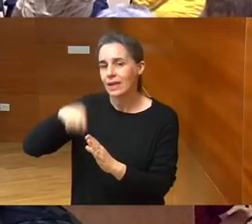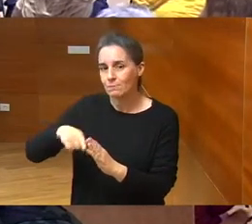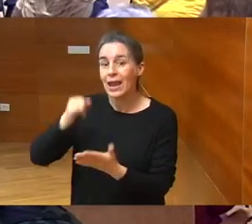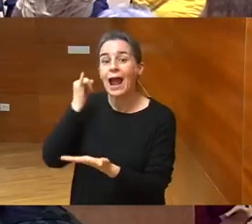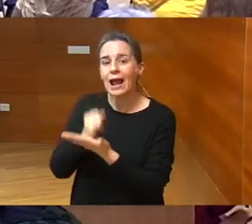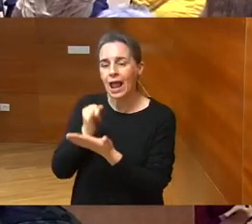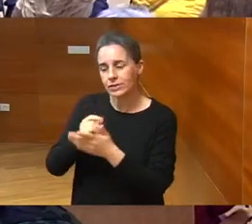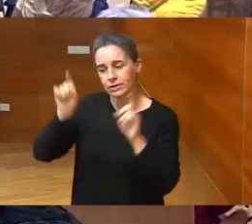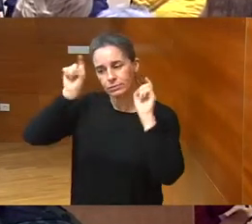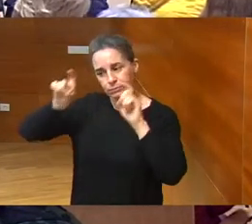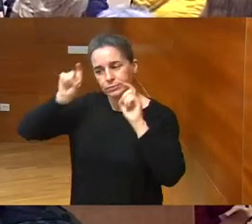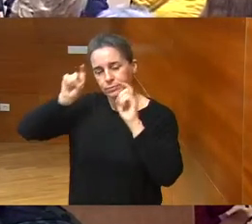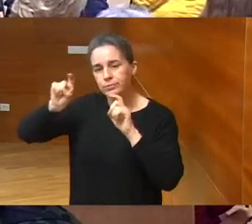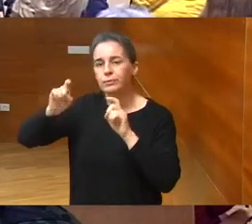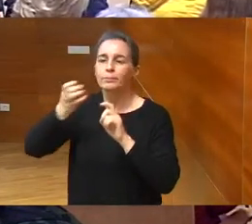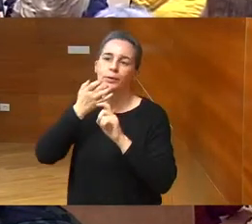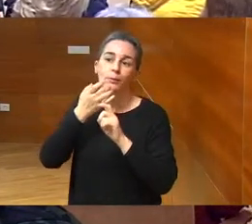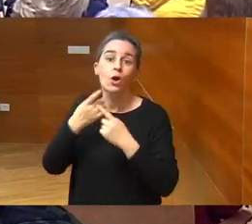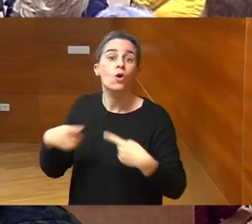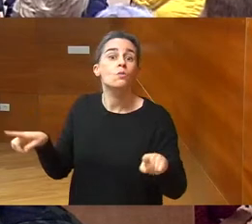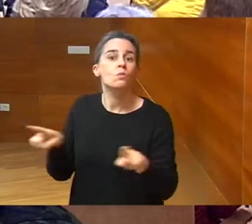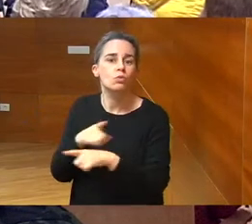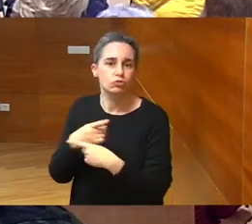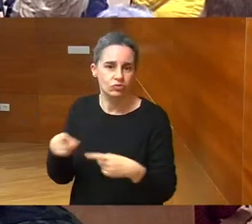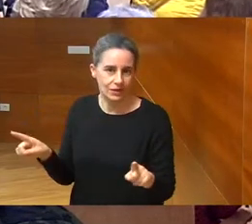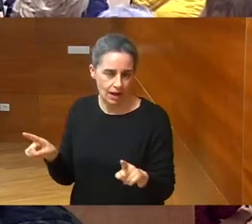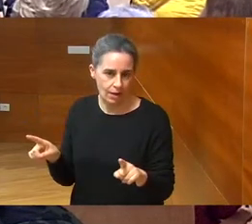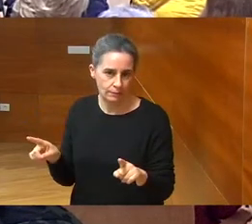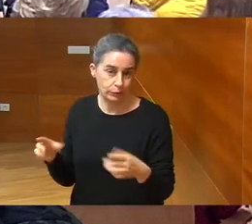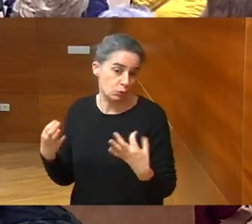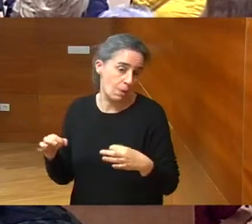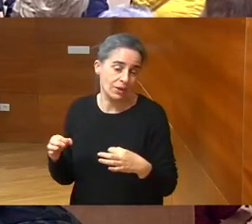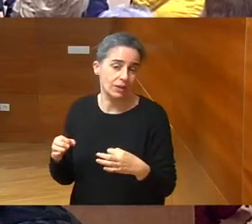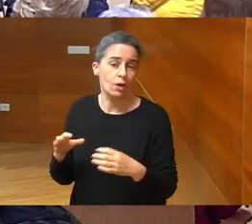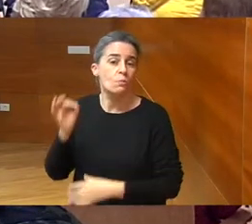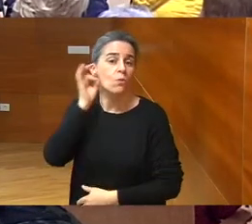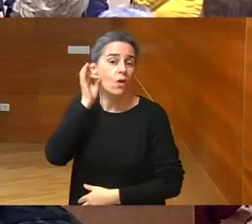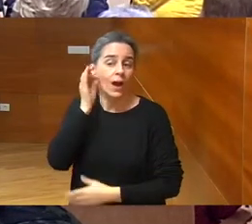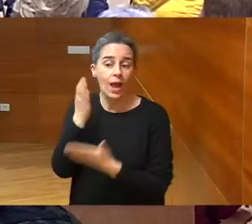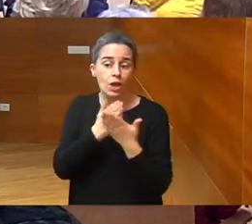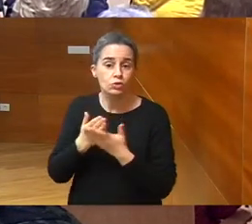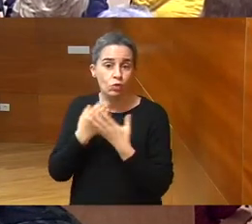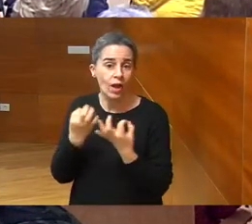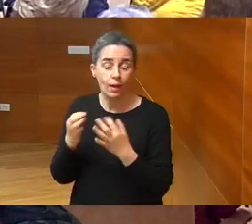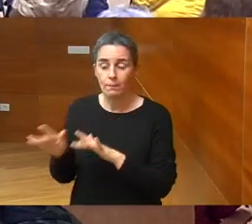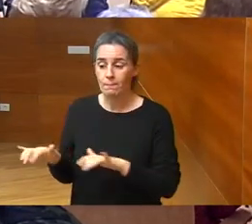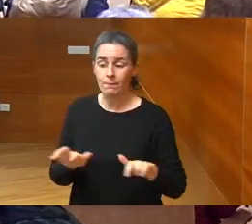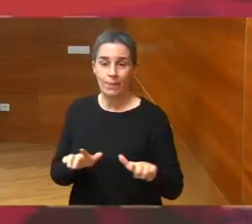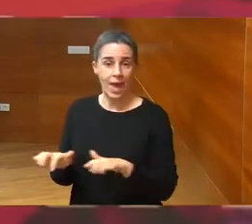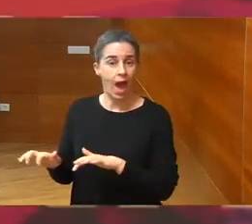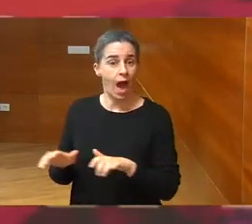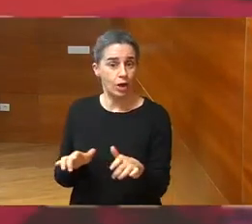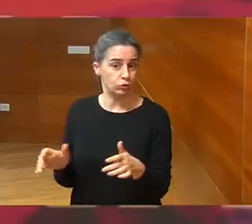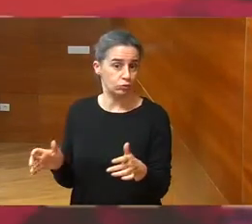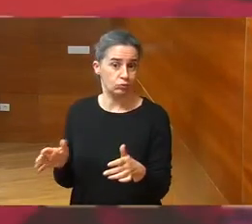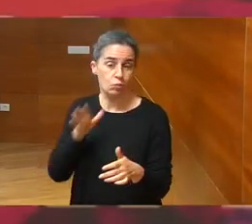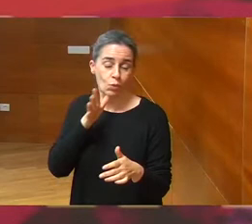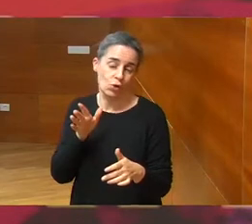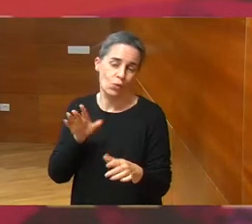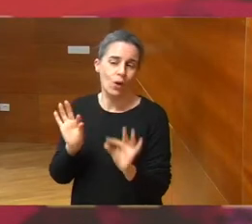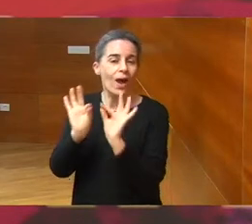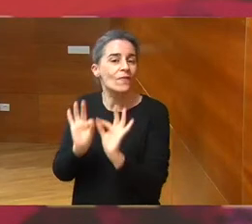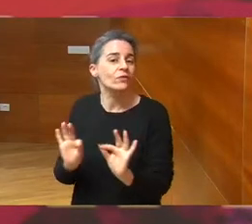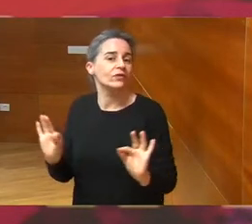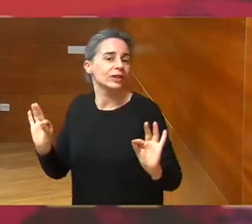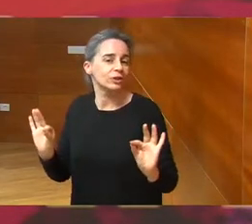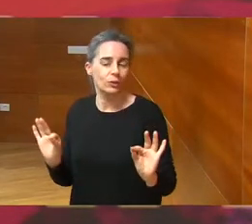en música normalmente Aunque estudiaban las mujeres era piano porque se consideraba así pues fino que quedaba muy bien